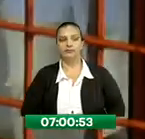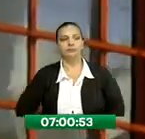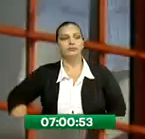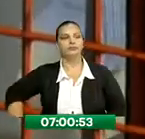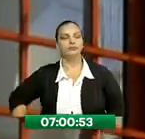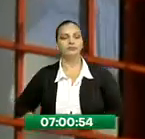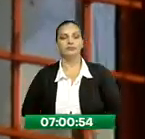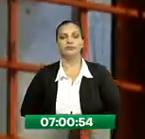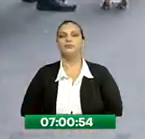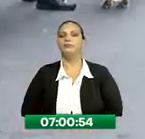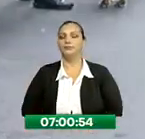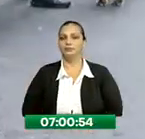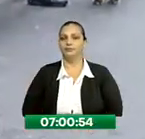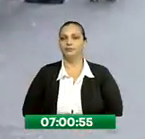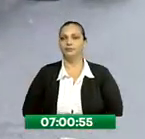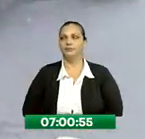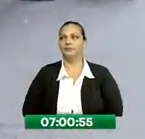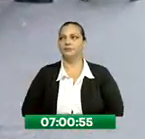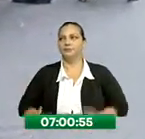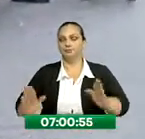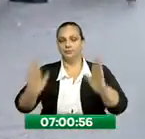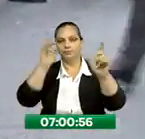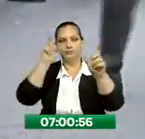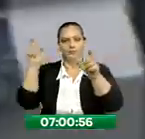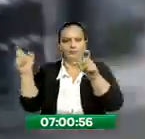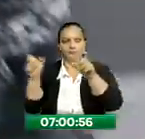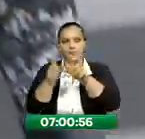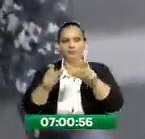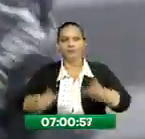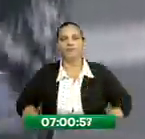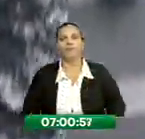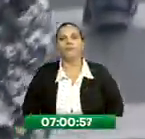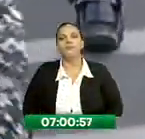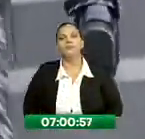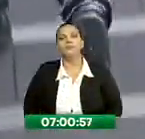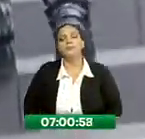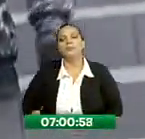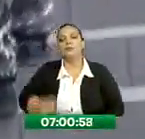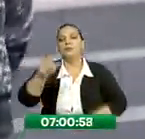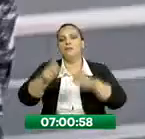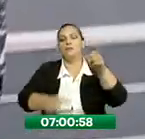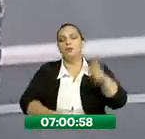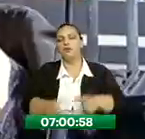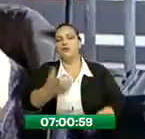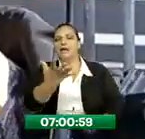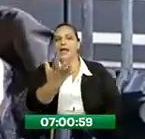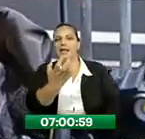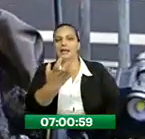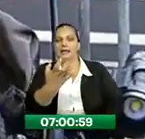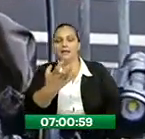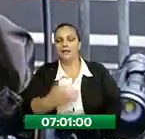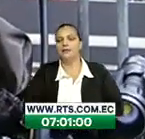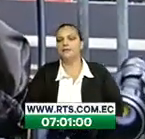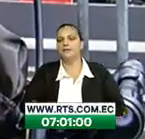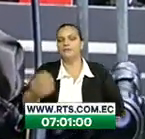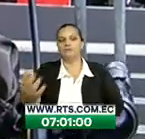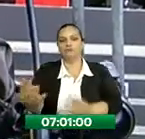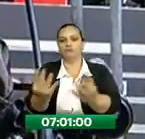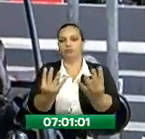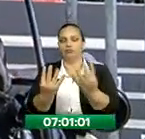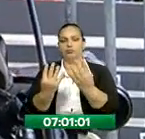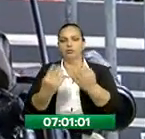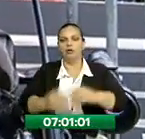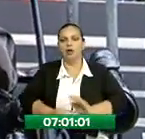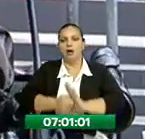presunta asociación ilícita, que hoy buscaban la revocatoria de su prisión preventiva. Tanto elemento humano